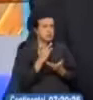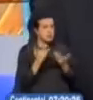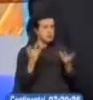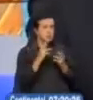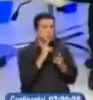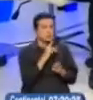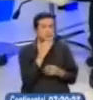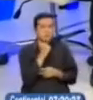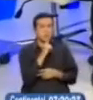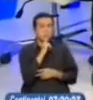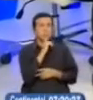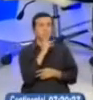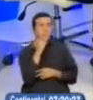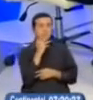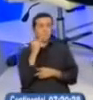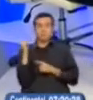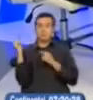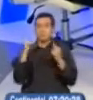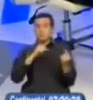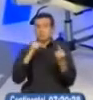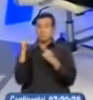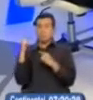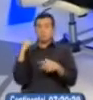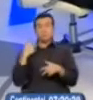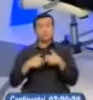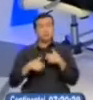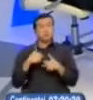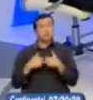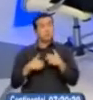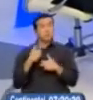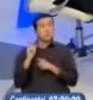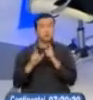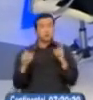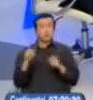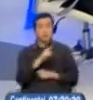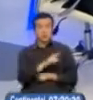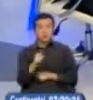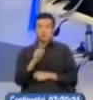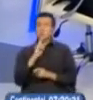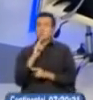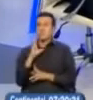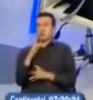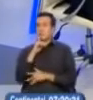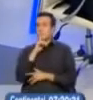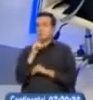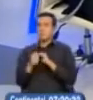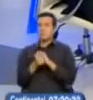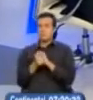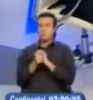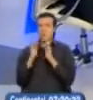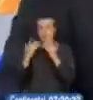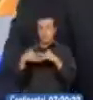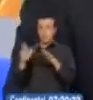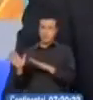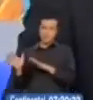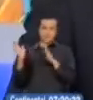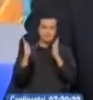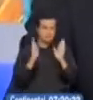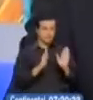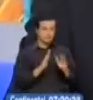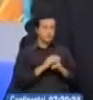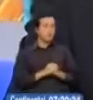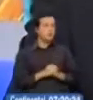no responder. El nivel de confrontación sí. puede haberles llevado okay. a algunas personas a no responder lo que pensaban. Entremos en materia, Santiago. Claro